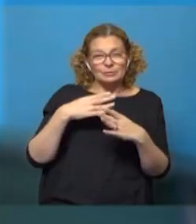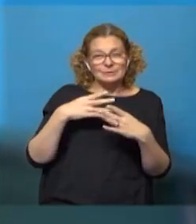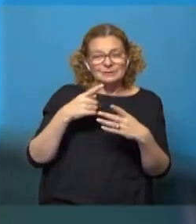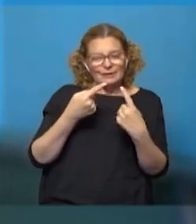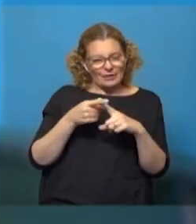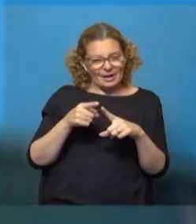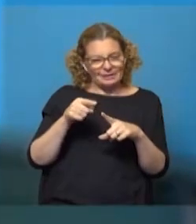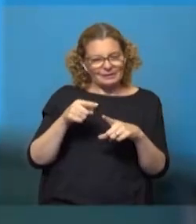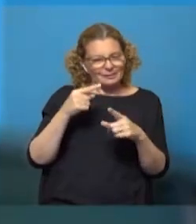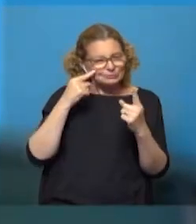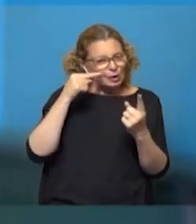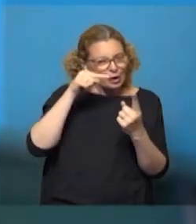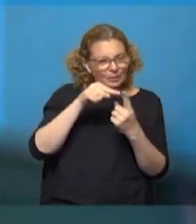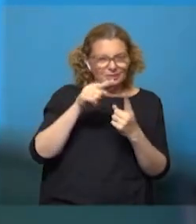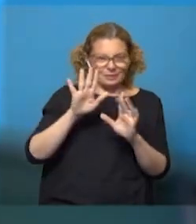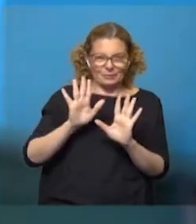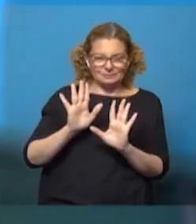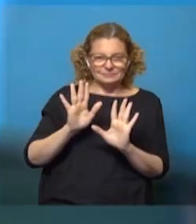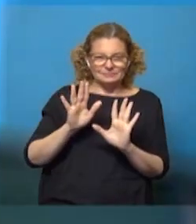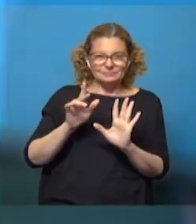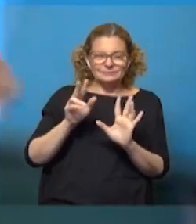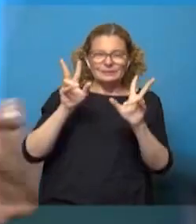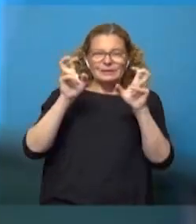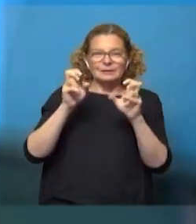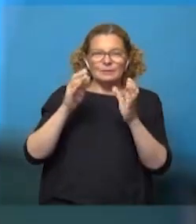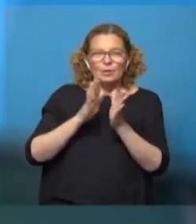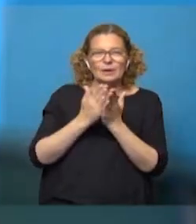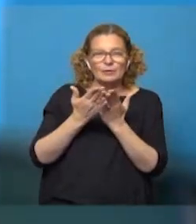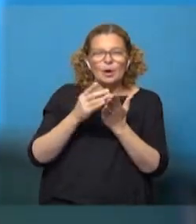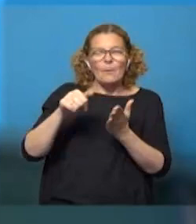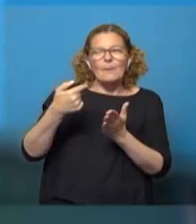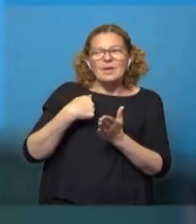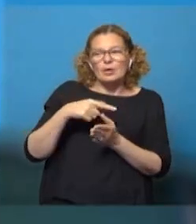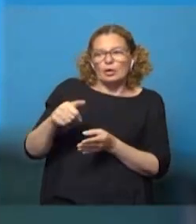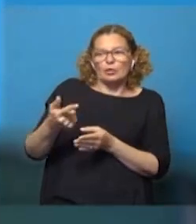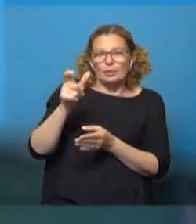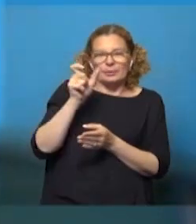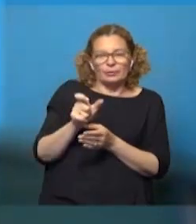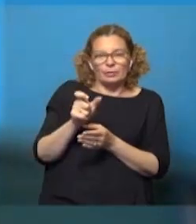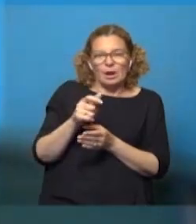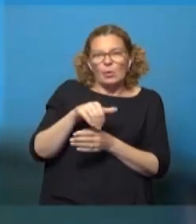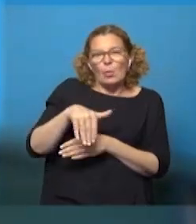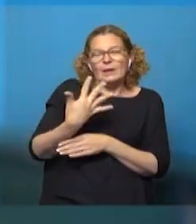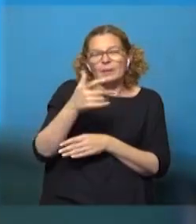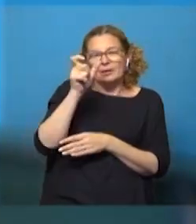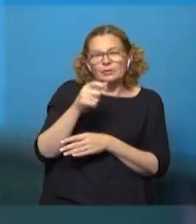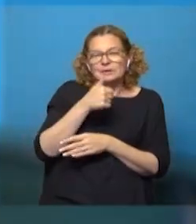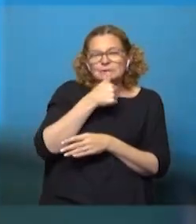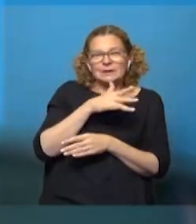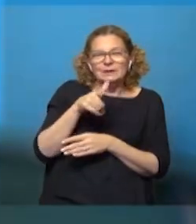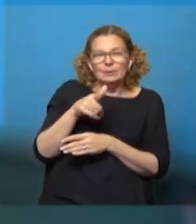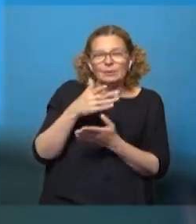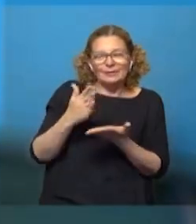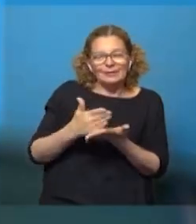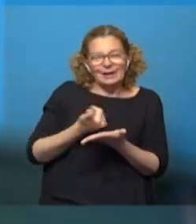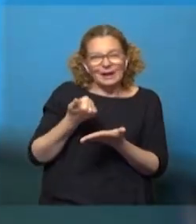y ese es el punto ese es un toallas ha sido un libro mío o de cualquiera cualquier historiador el gesto